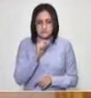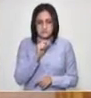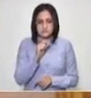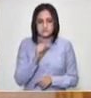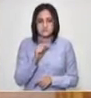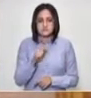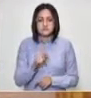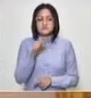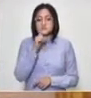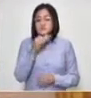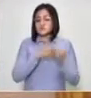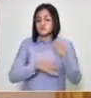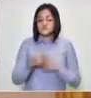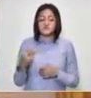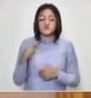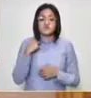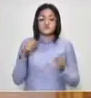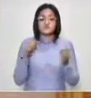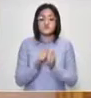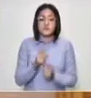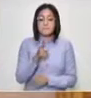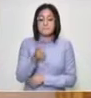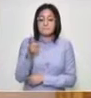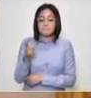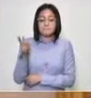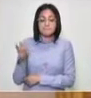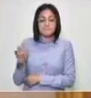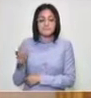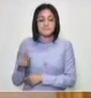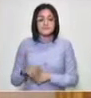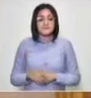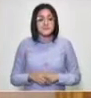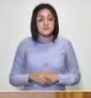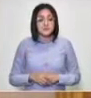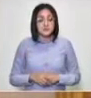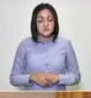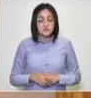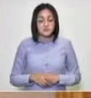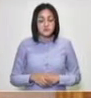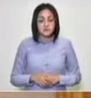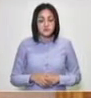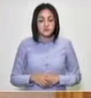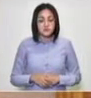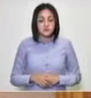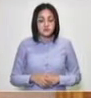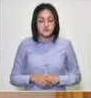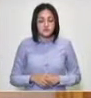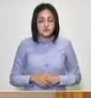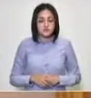de la vida todas con disparos de arma de fuego, que